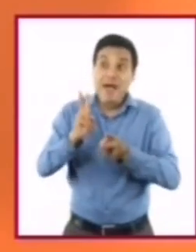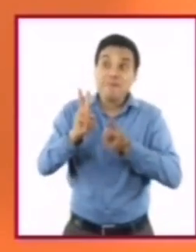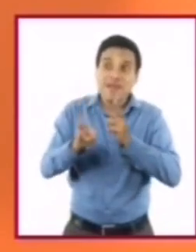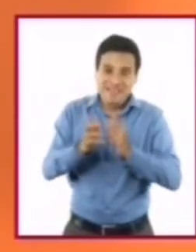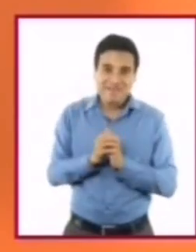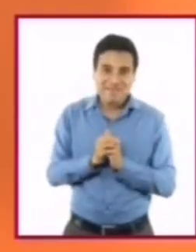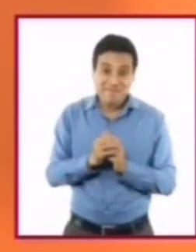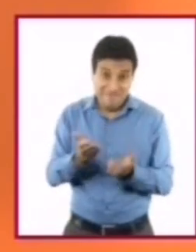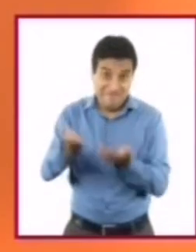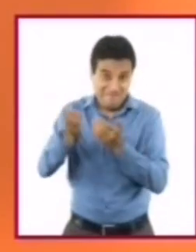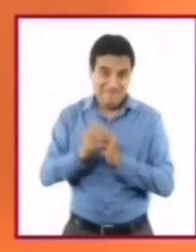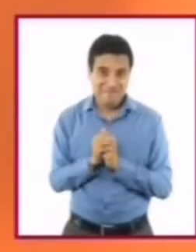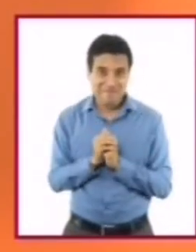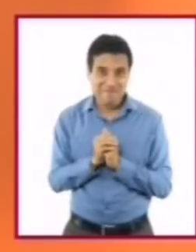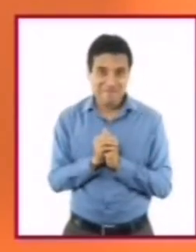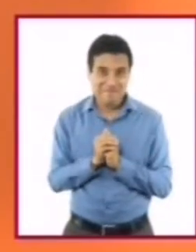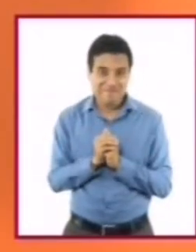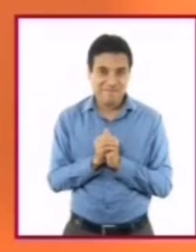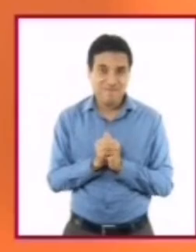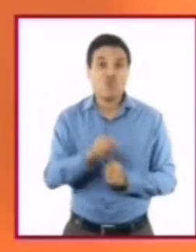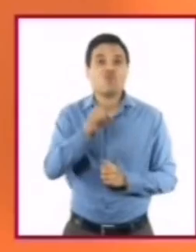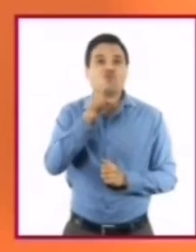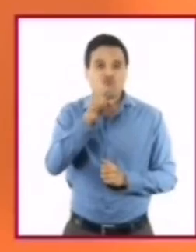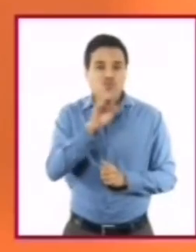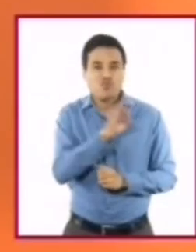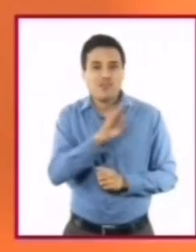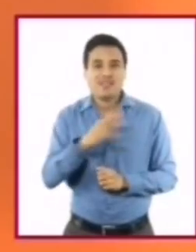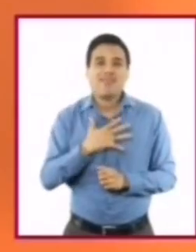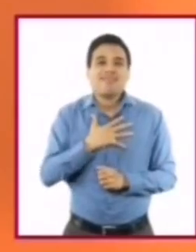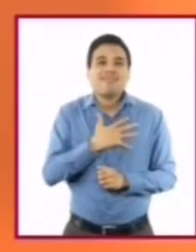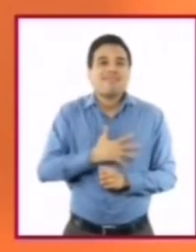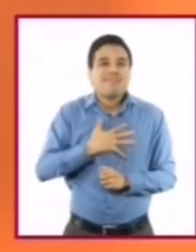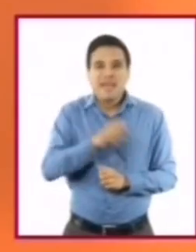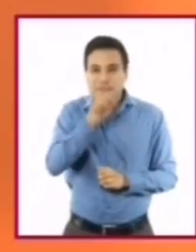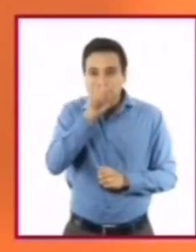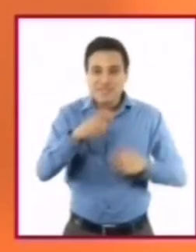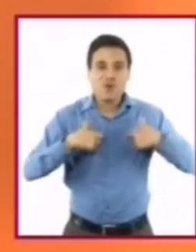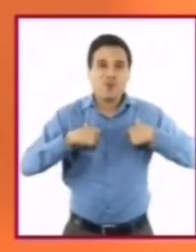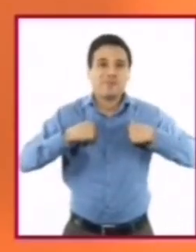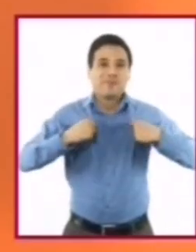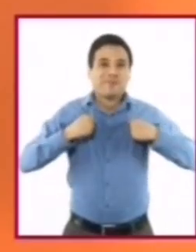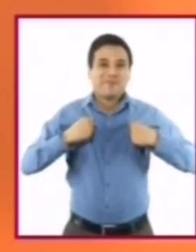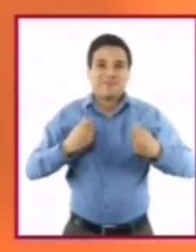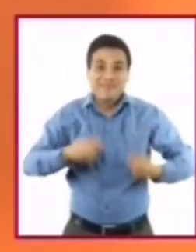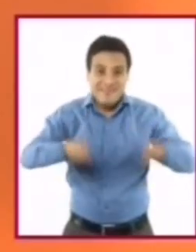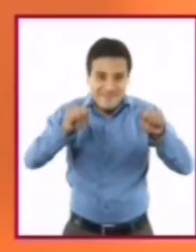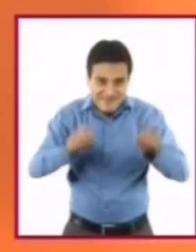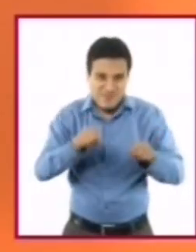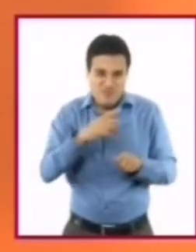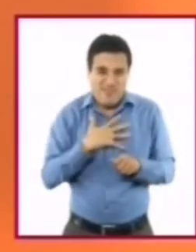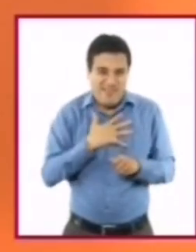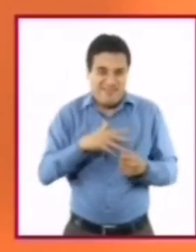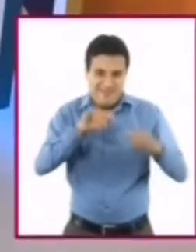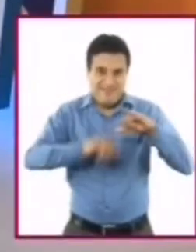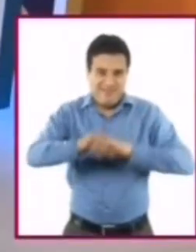haya interesado. Los invitamos a repetir el experimento que hicimos, probando con diferentes masas para observar lo que